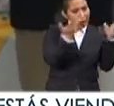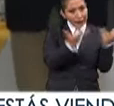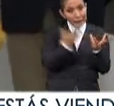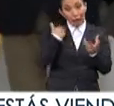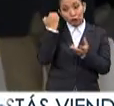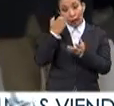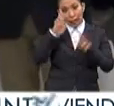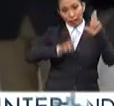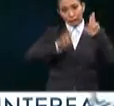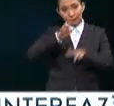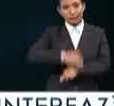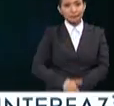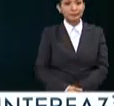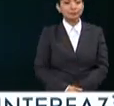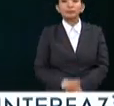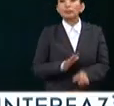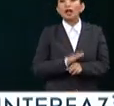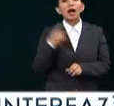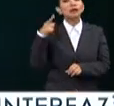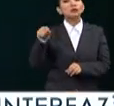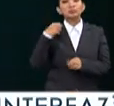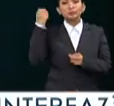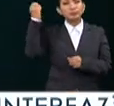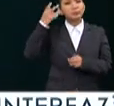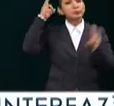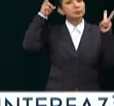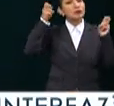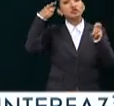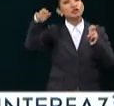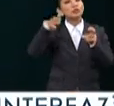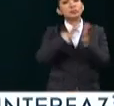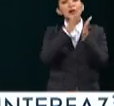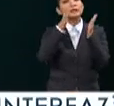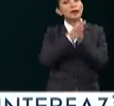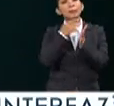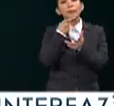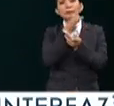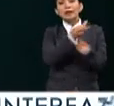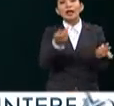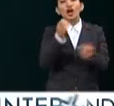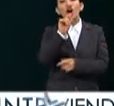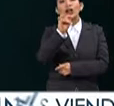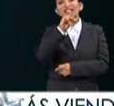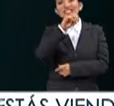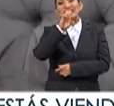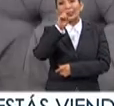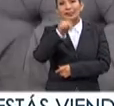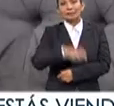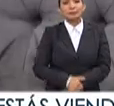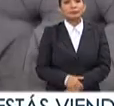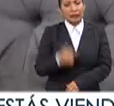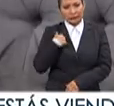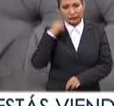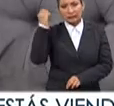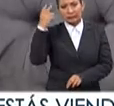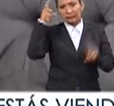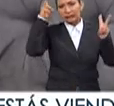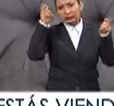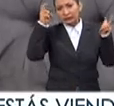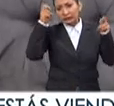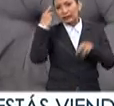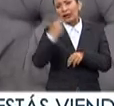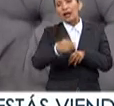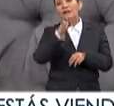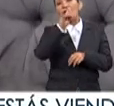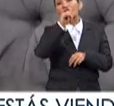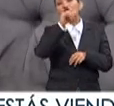en la escuela normal cuál será la ponencia con que participará en el conicet si la ponencia lleva por